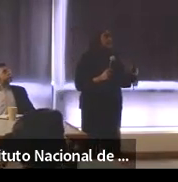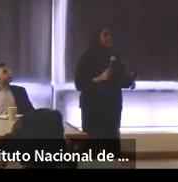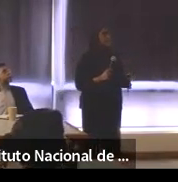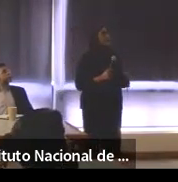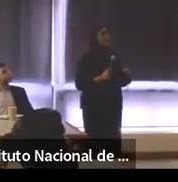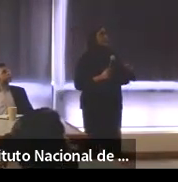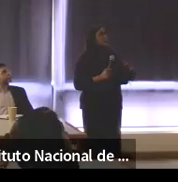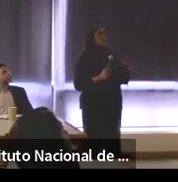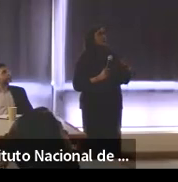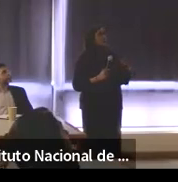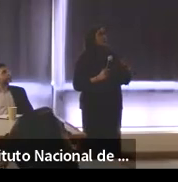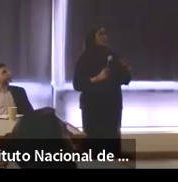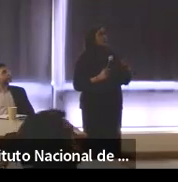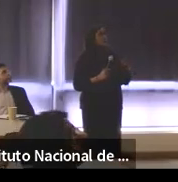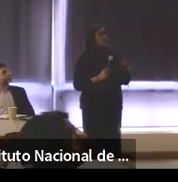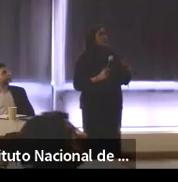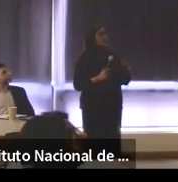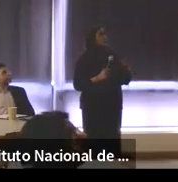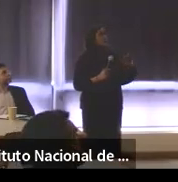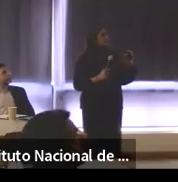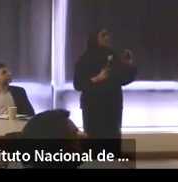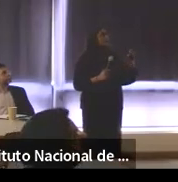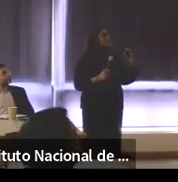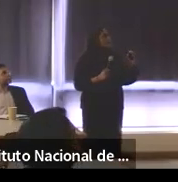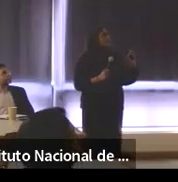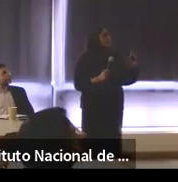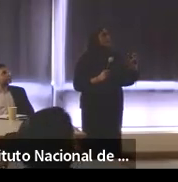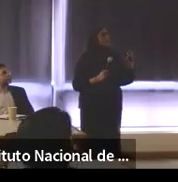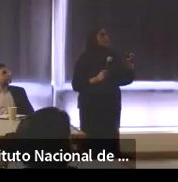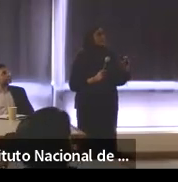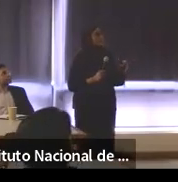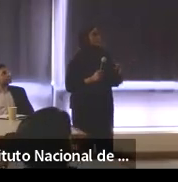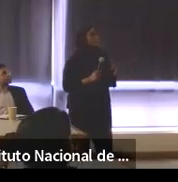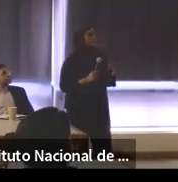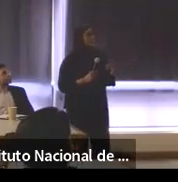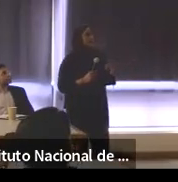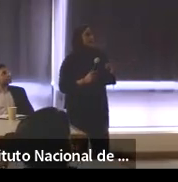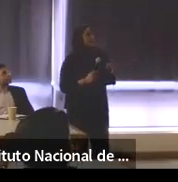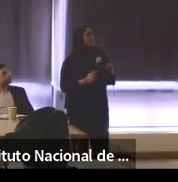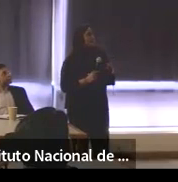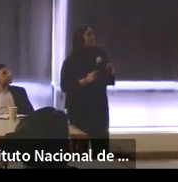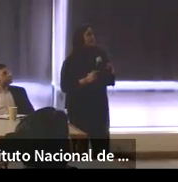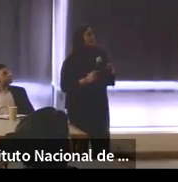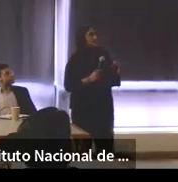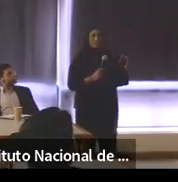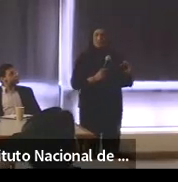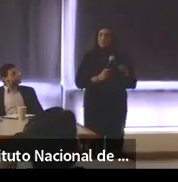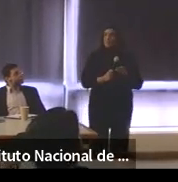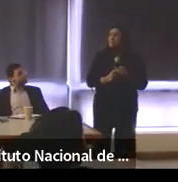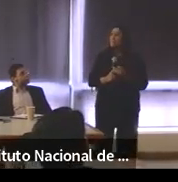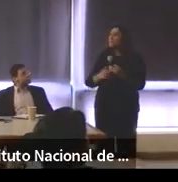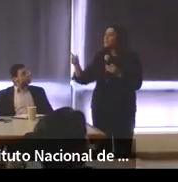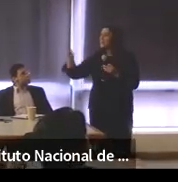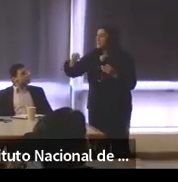asertividad pero este especialmente aplica medidas